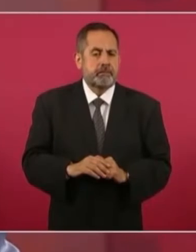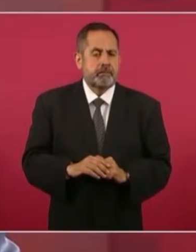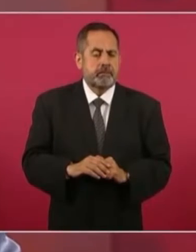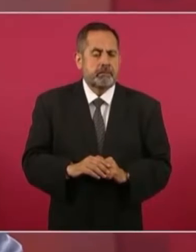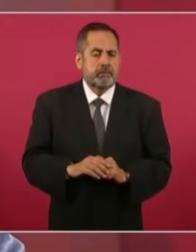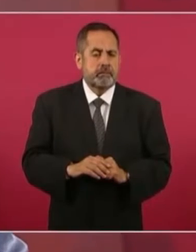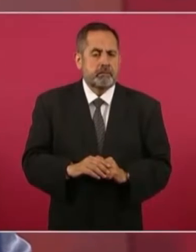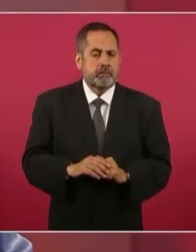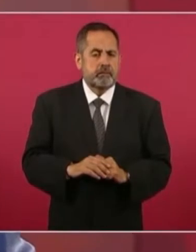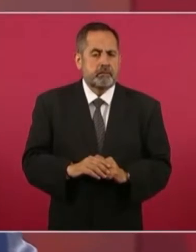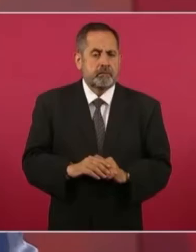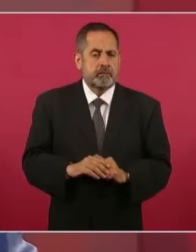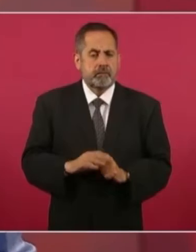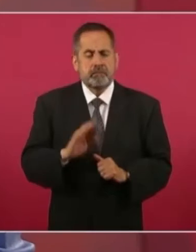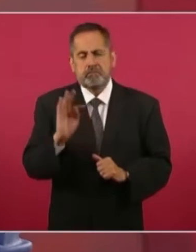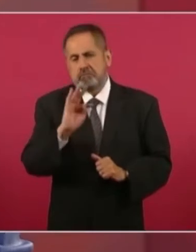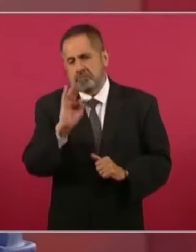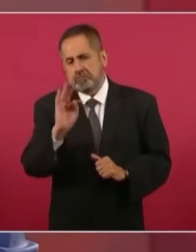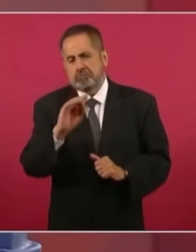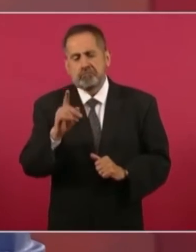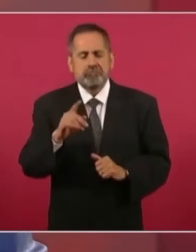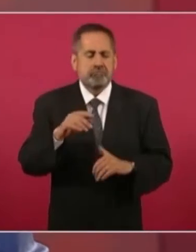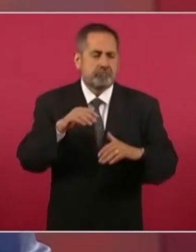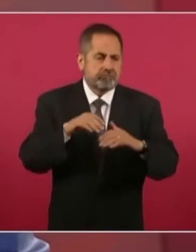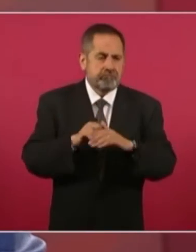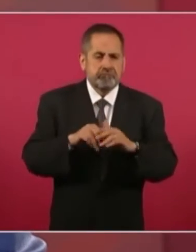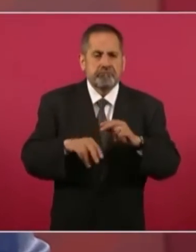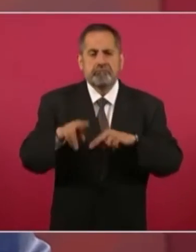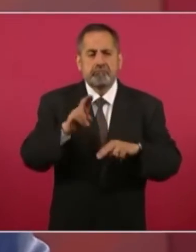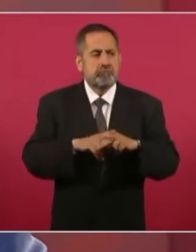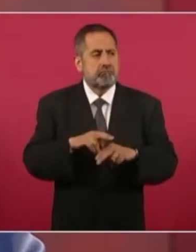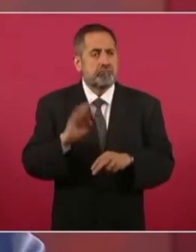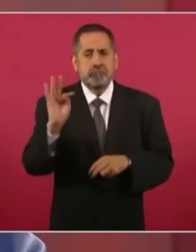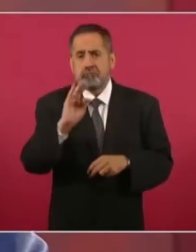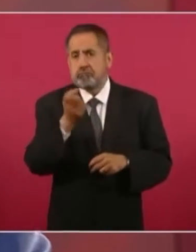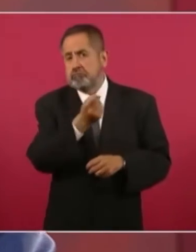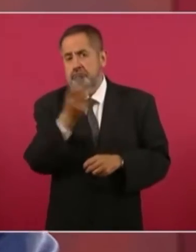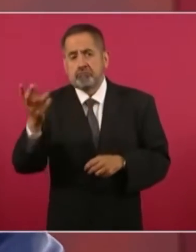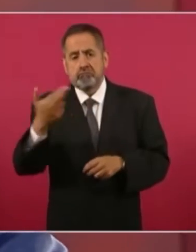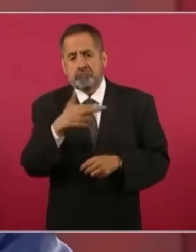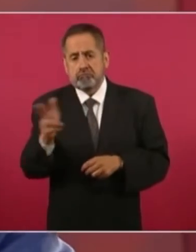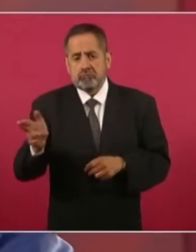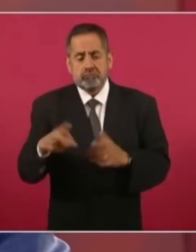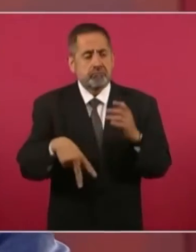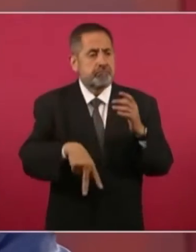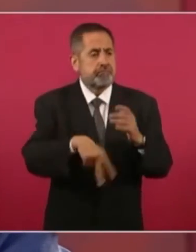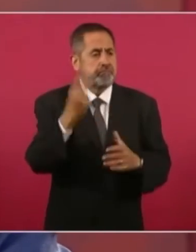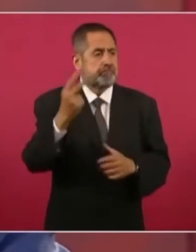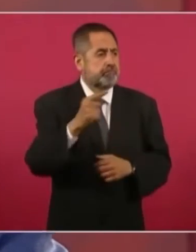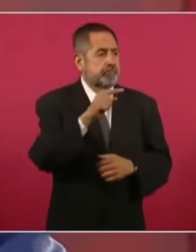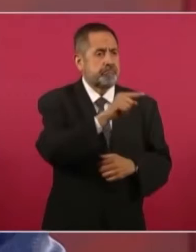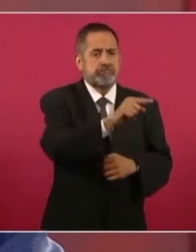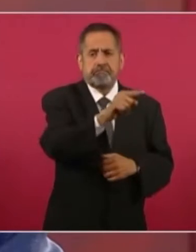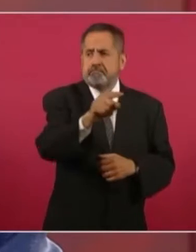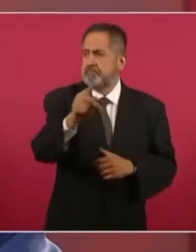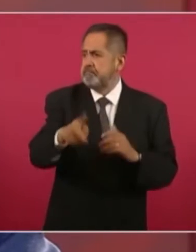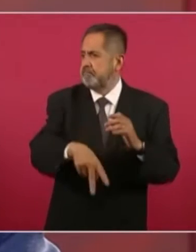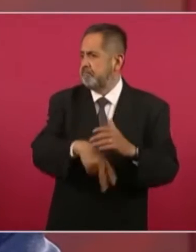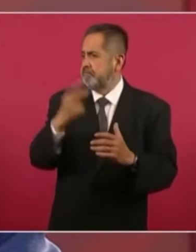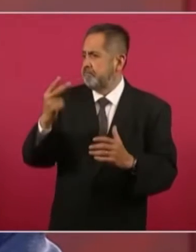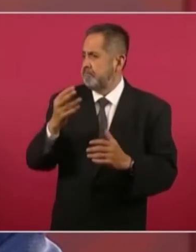puede que esté vacío, que solo haya dos mesas